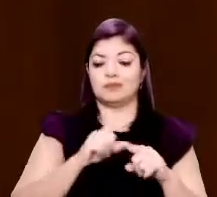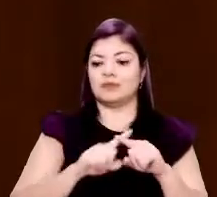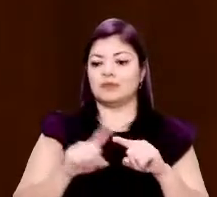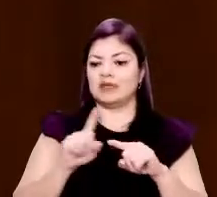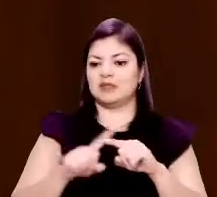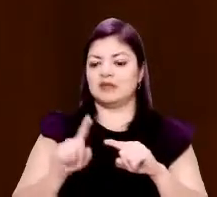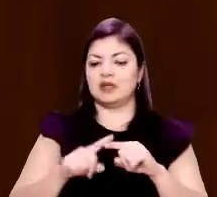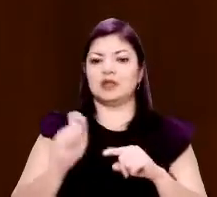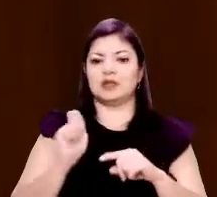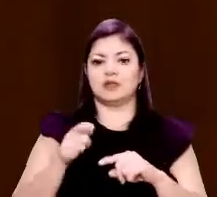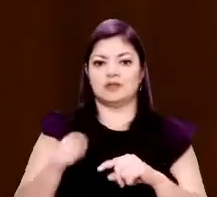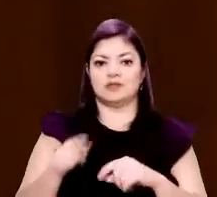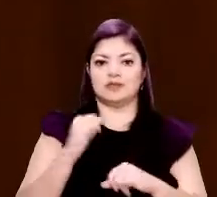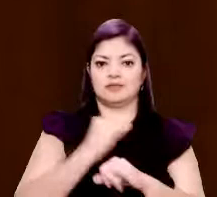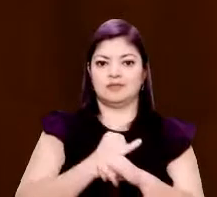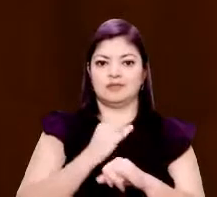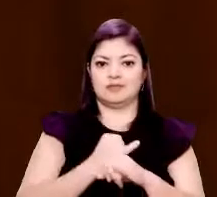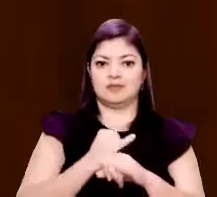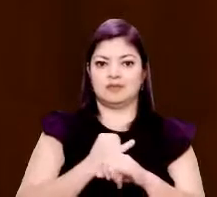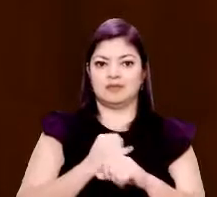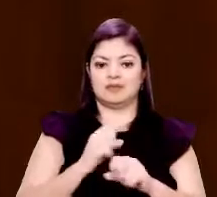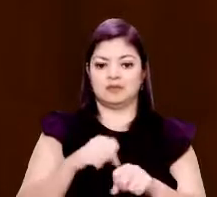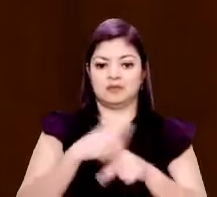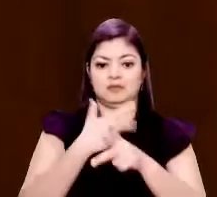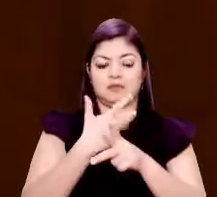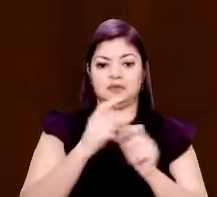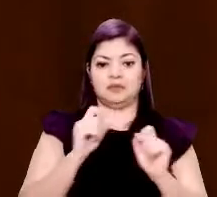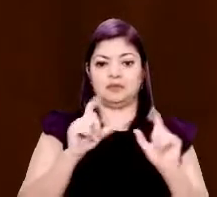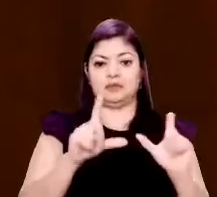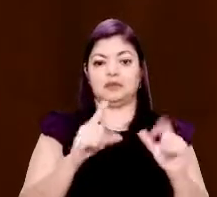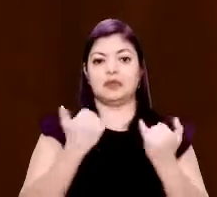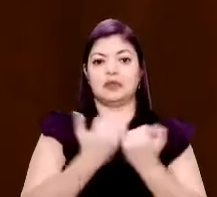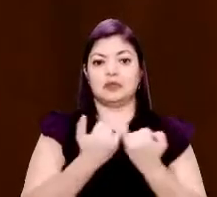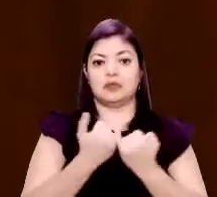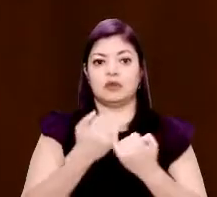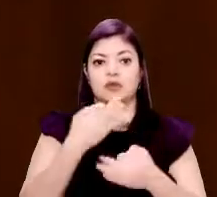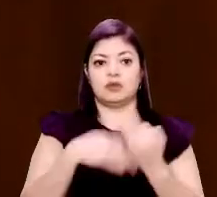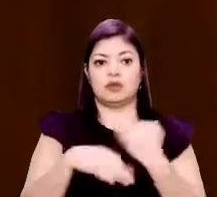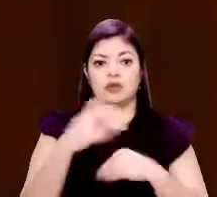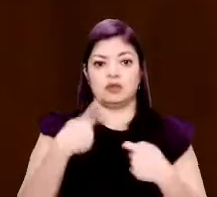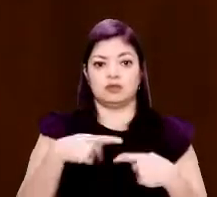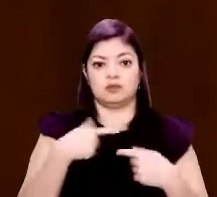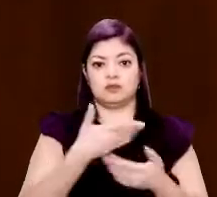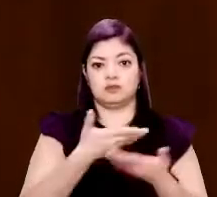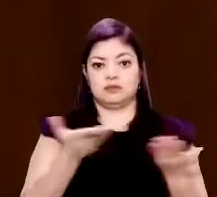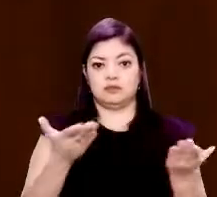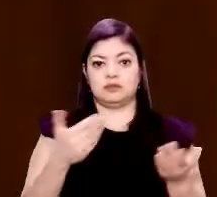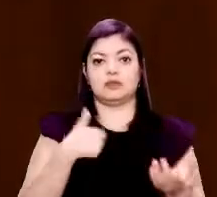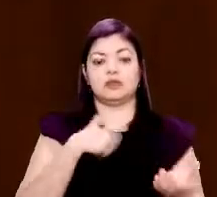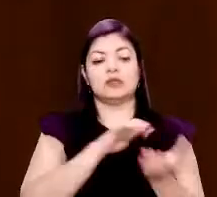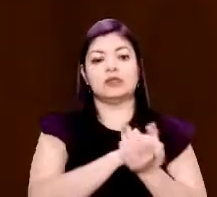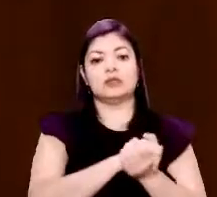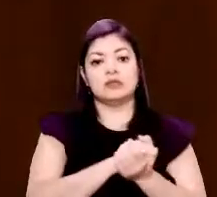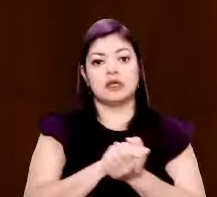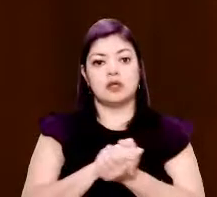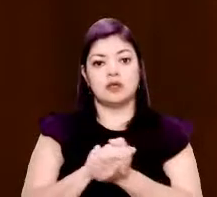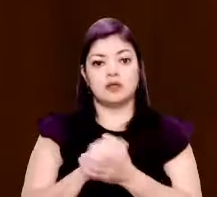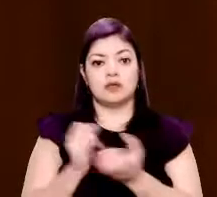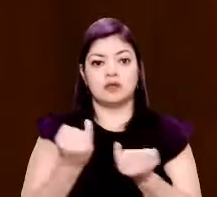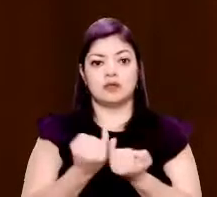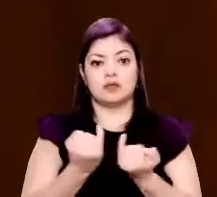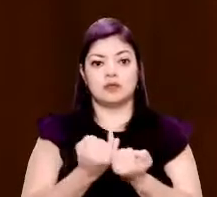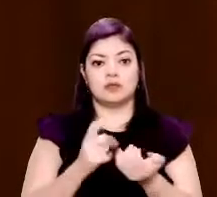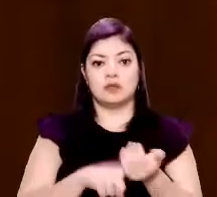plataformas digitales y al público en general. Saludo también la presencia